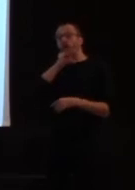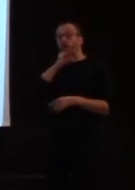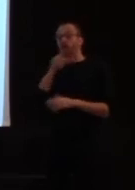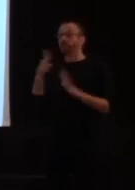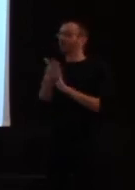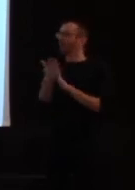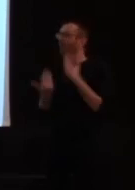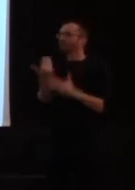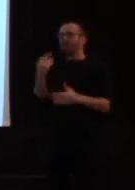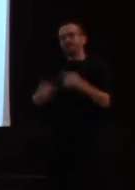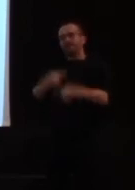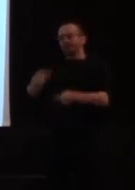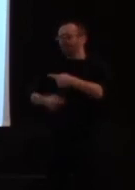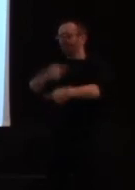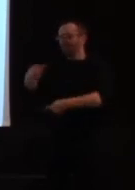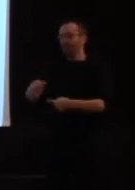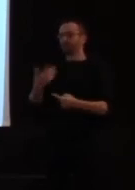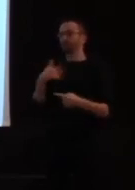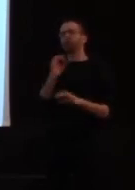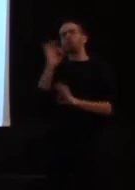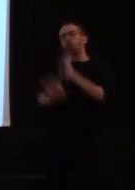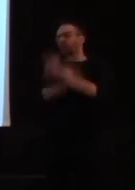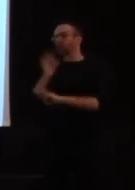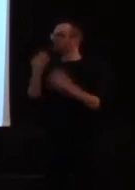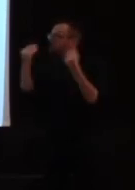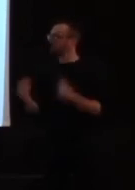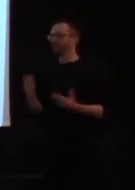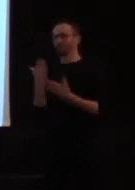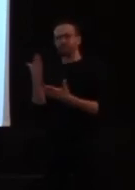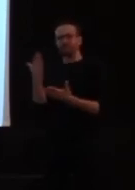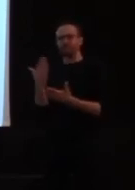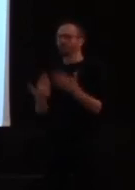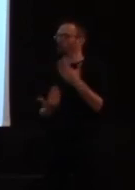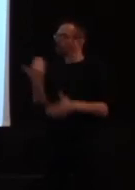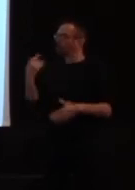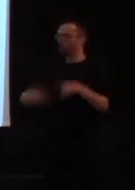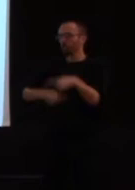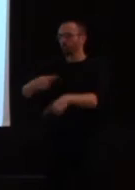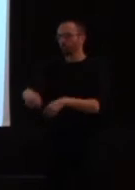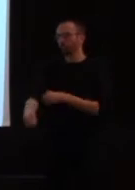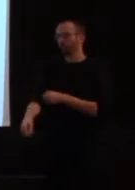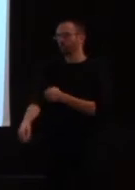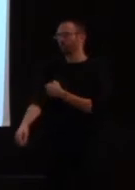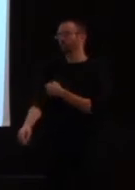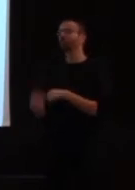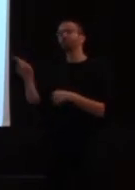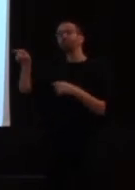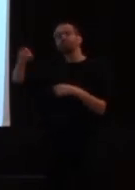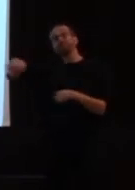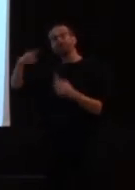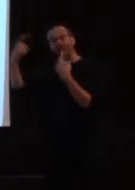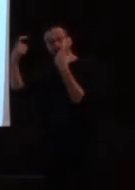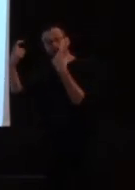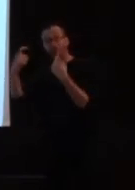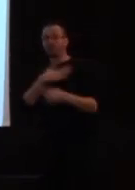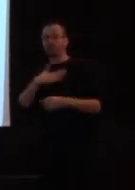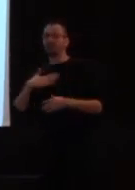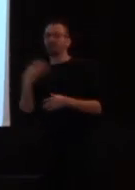una constante, bien organizada en el día a día del aula. Por tanto, otra cosa que piden es mucha